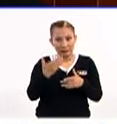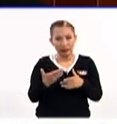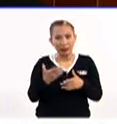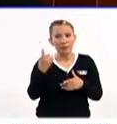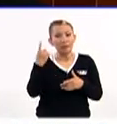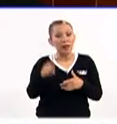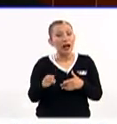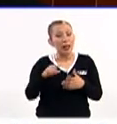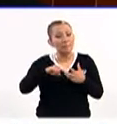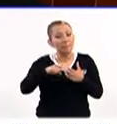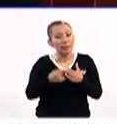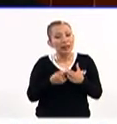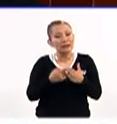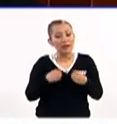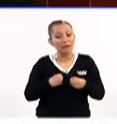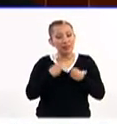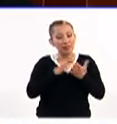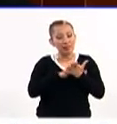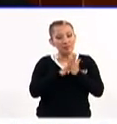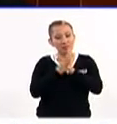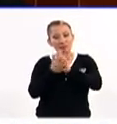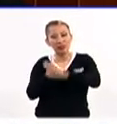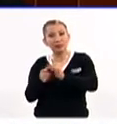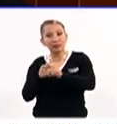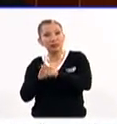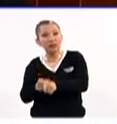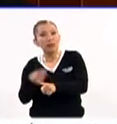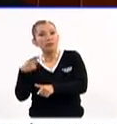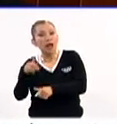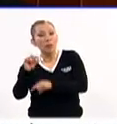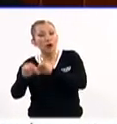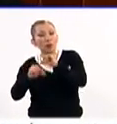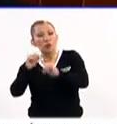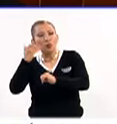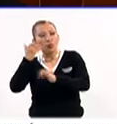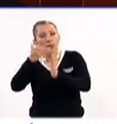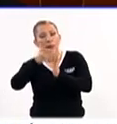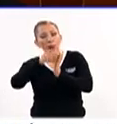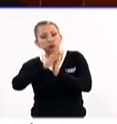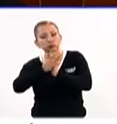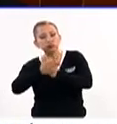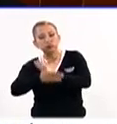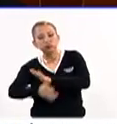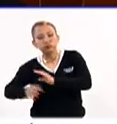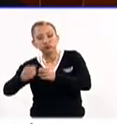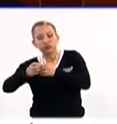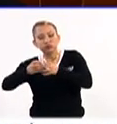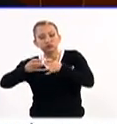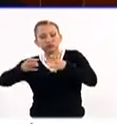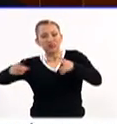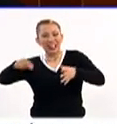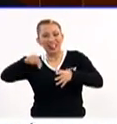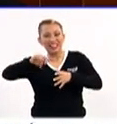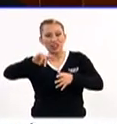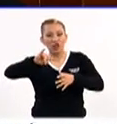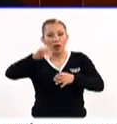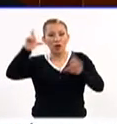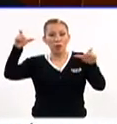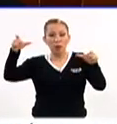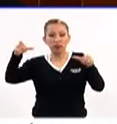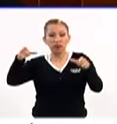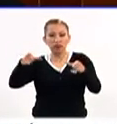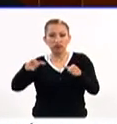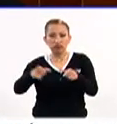para que surgiera la vida y se mantuviera, pero conforme pasó el tiempo, las concentraciones de este nitrógeno